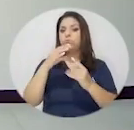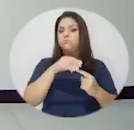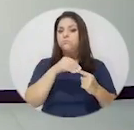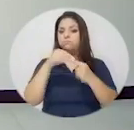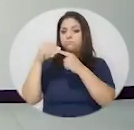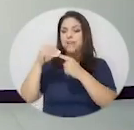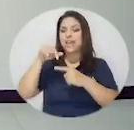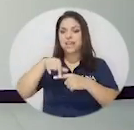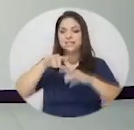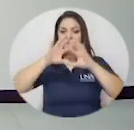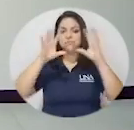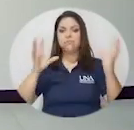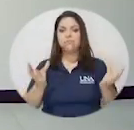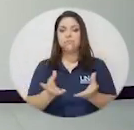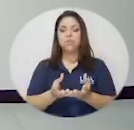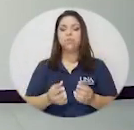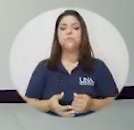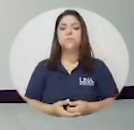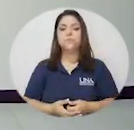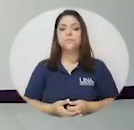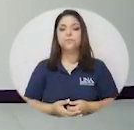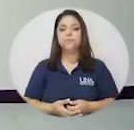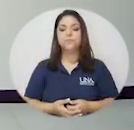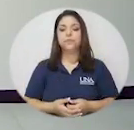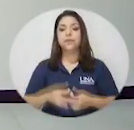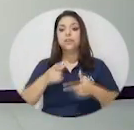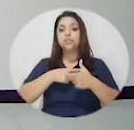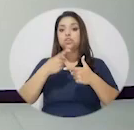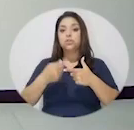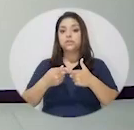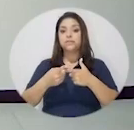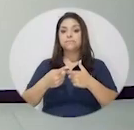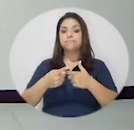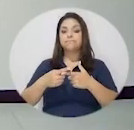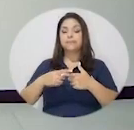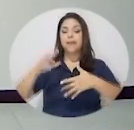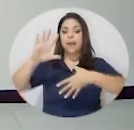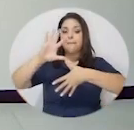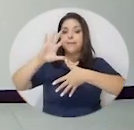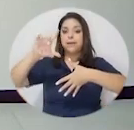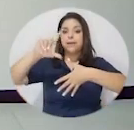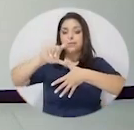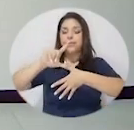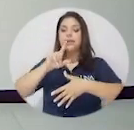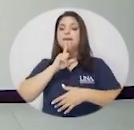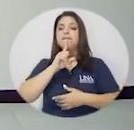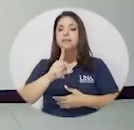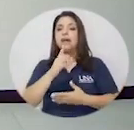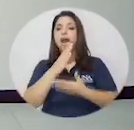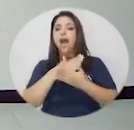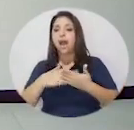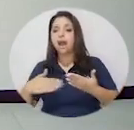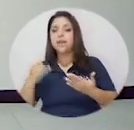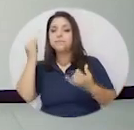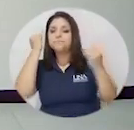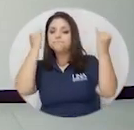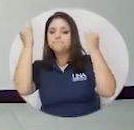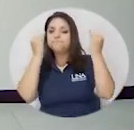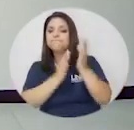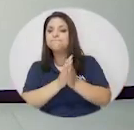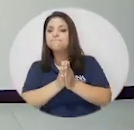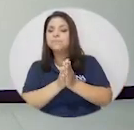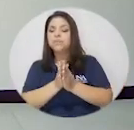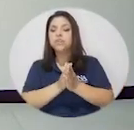global. Desde ese punto de vista, en América Latina siempre se suscitan importantes expectativas sobre la persona